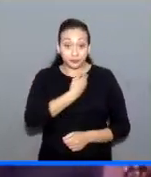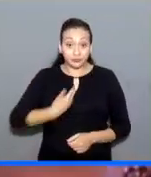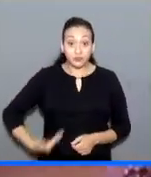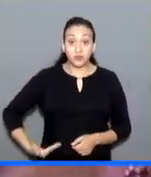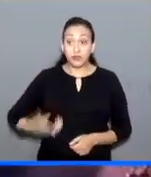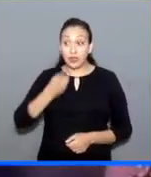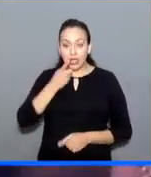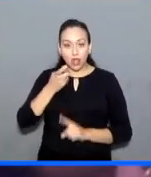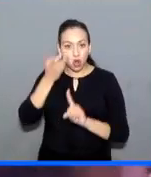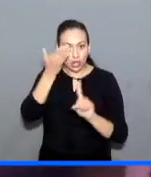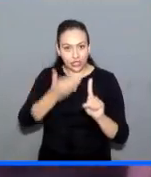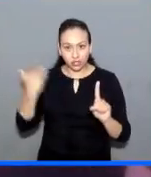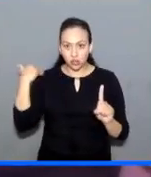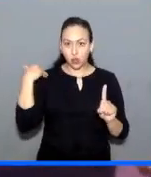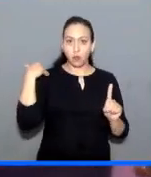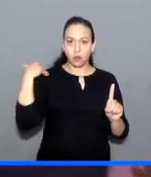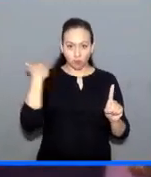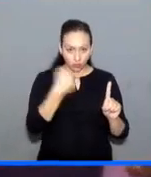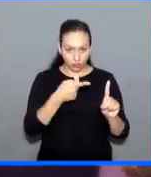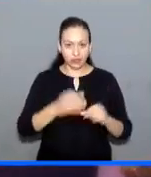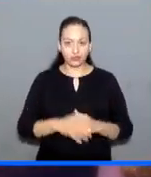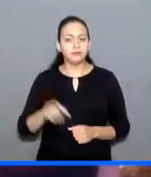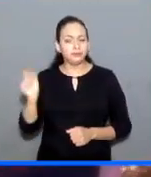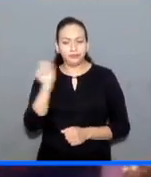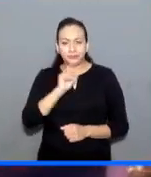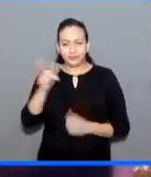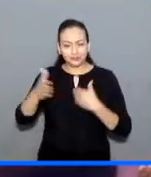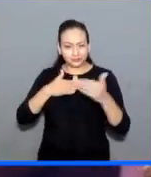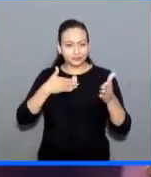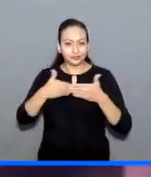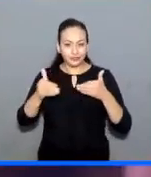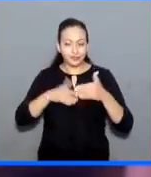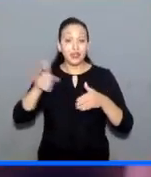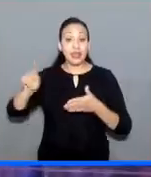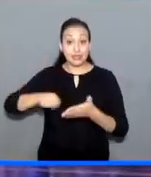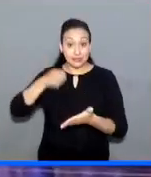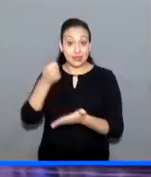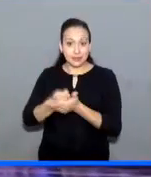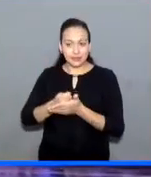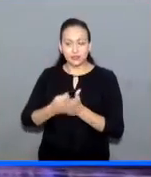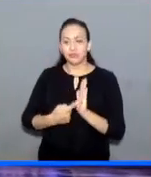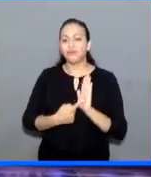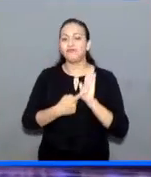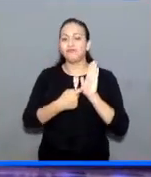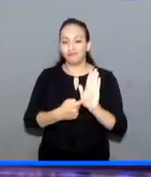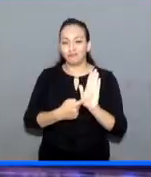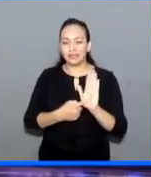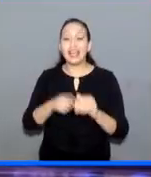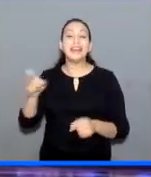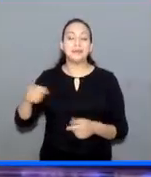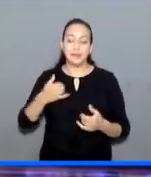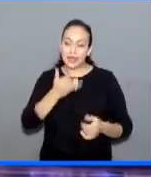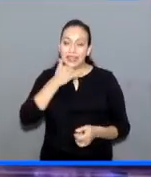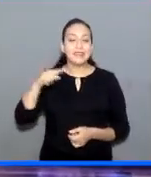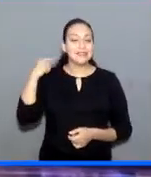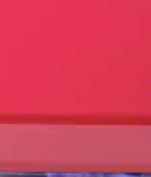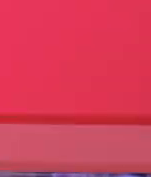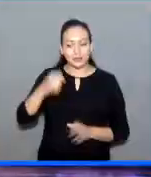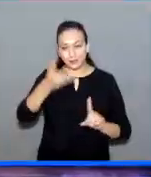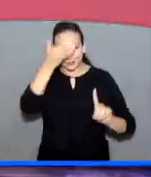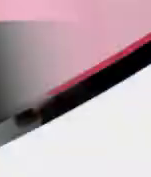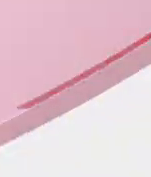modelo y especialista en diseño y moda originaria de Tabasco es un ejemplo para todas las mujeres de México.